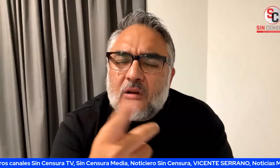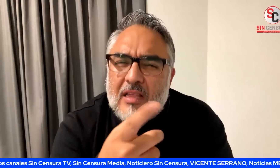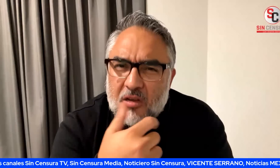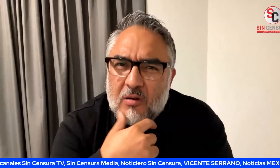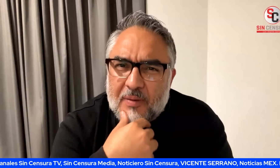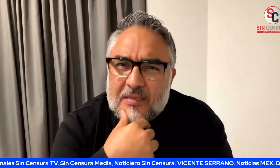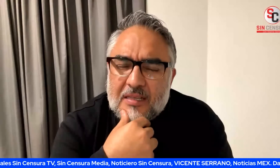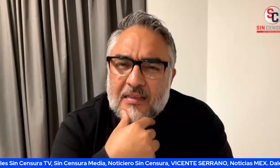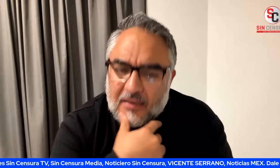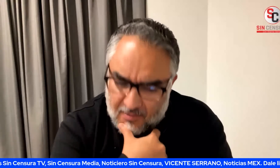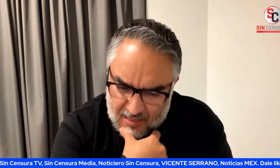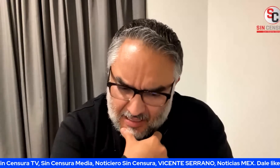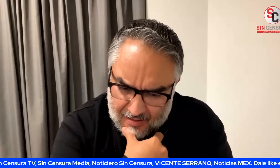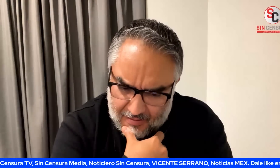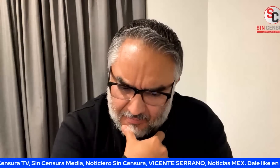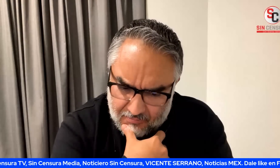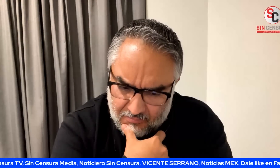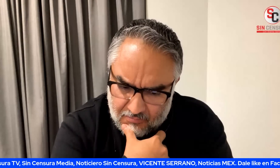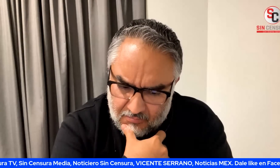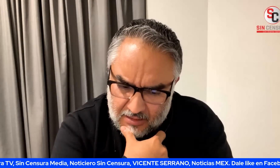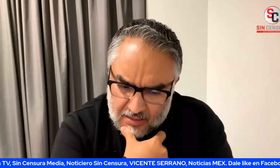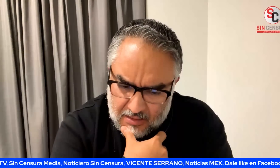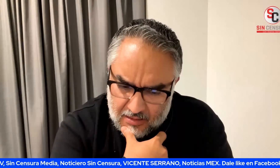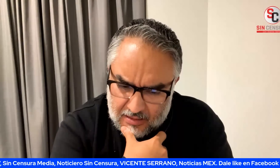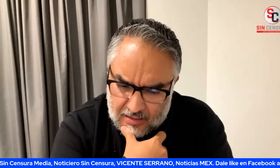Adriana, lo que dijo el presidente en la mañanera,